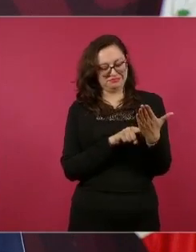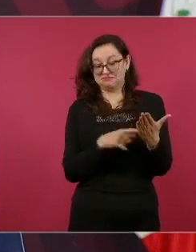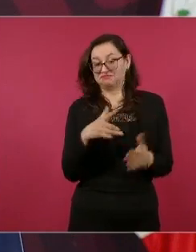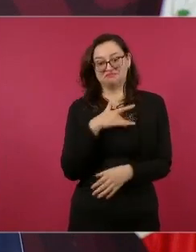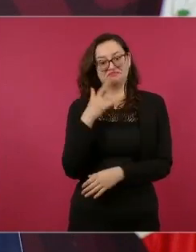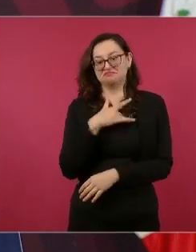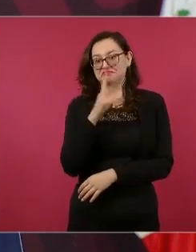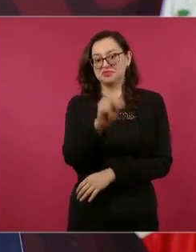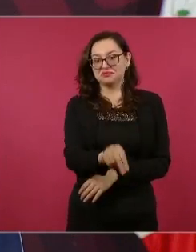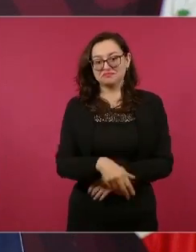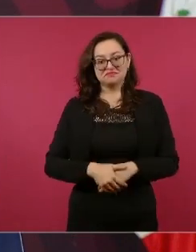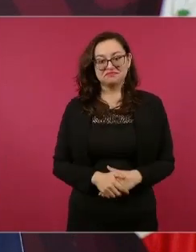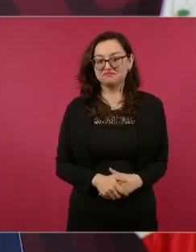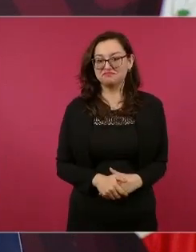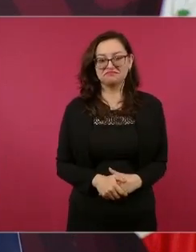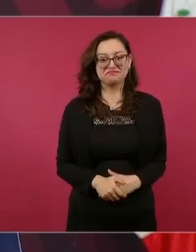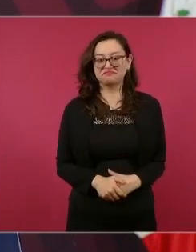dije, no,